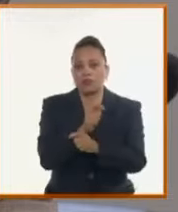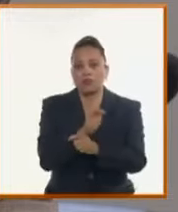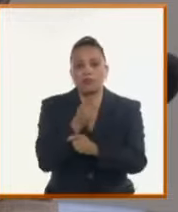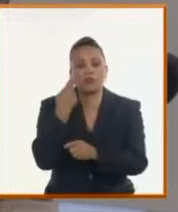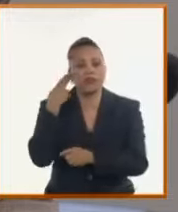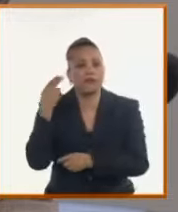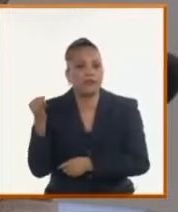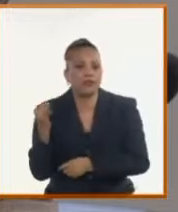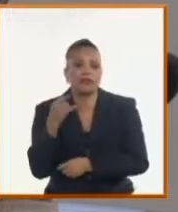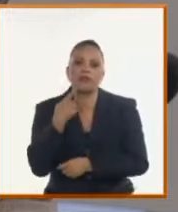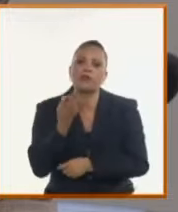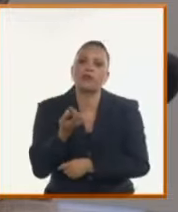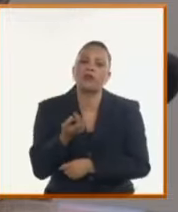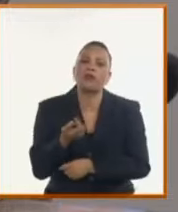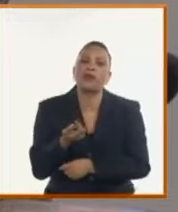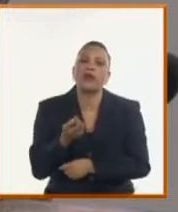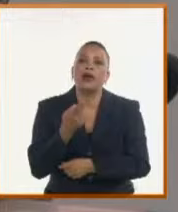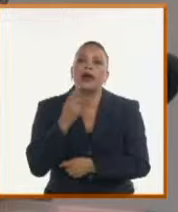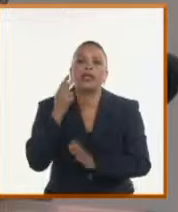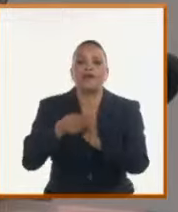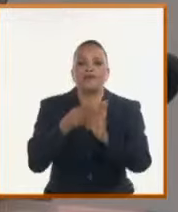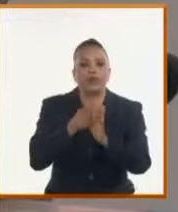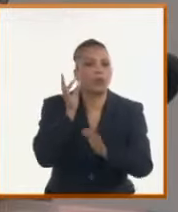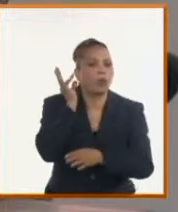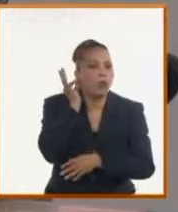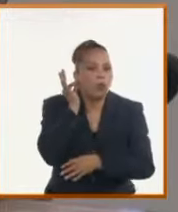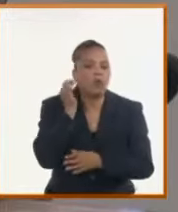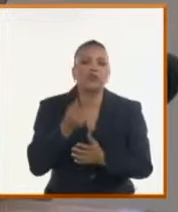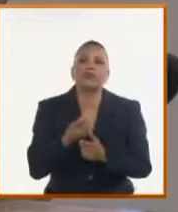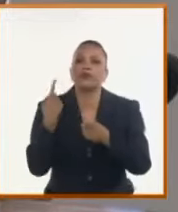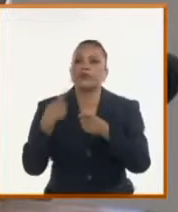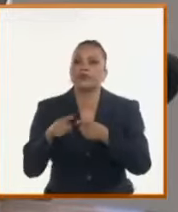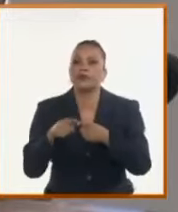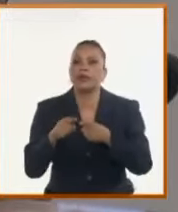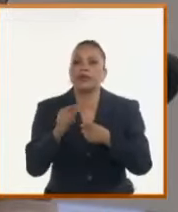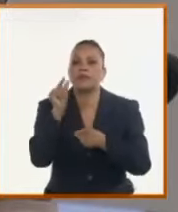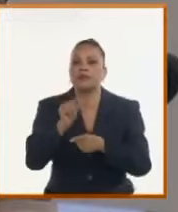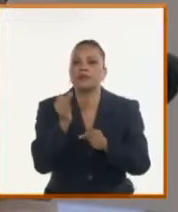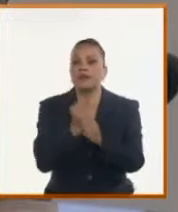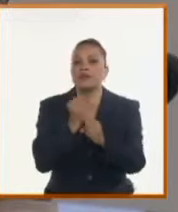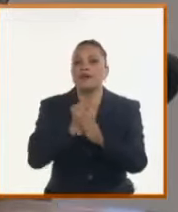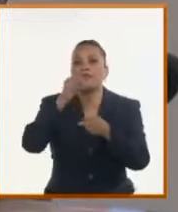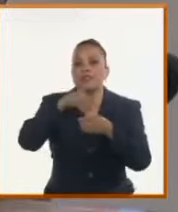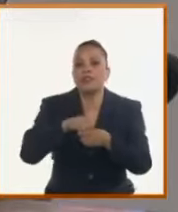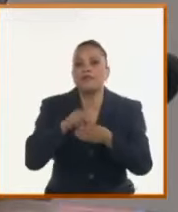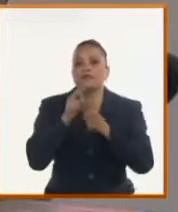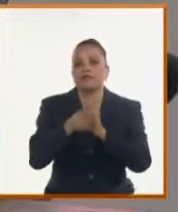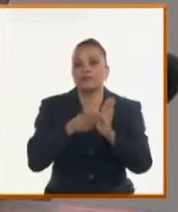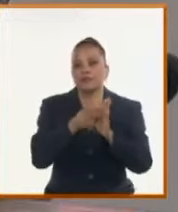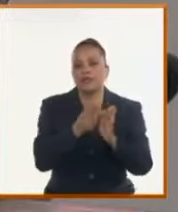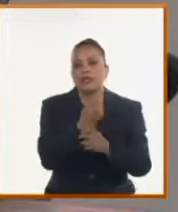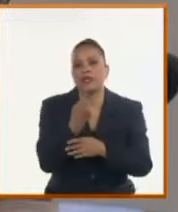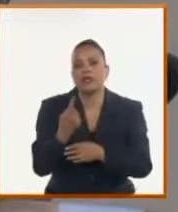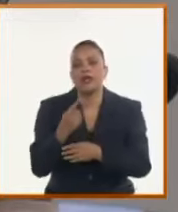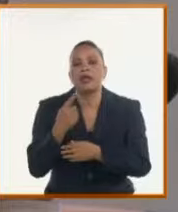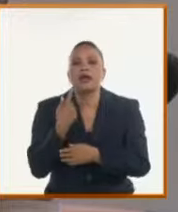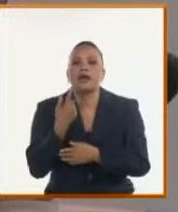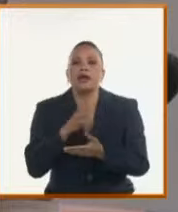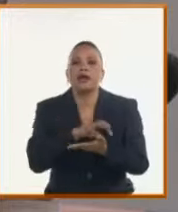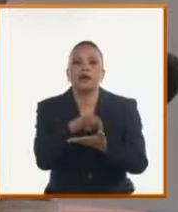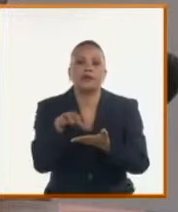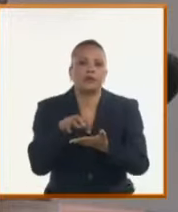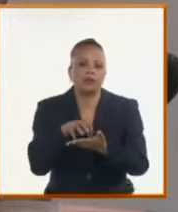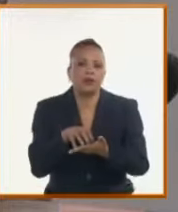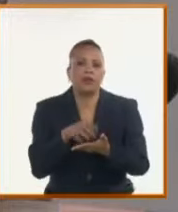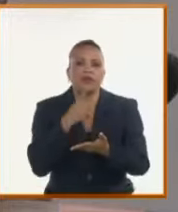ferroma a los a los a los eh a las tripulaciones de los trenes Además de que en cada cada viaje o sea en cada